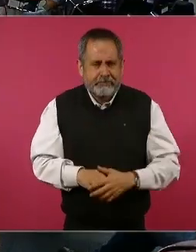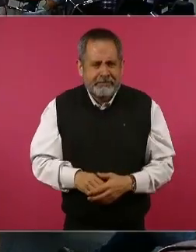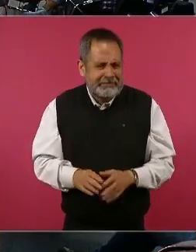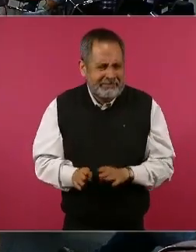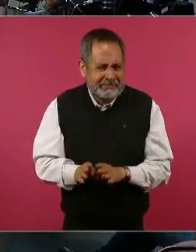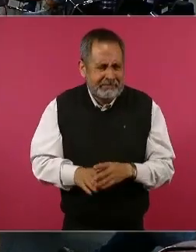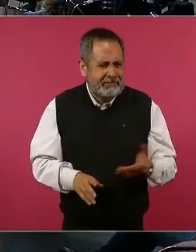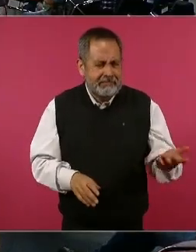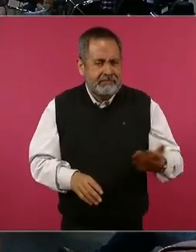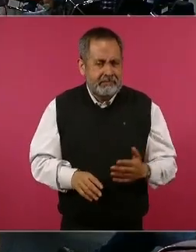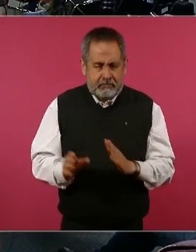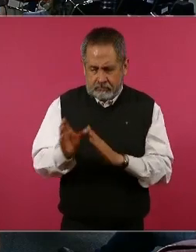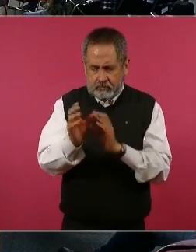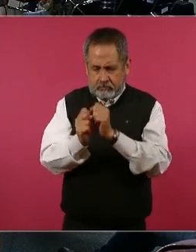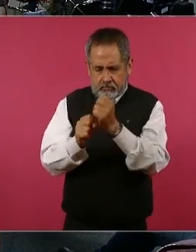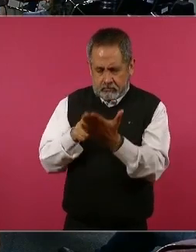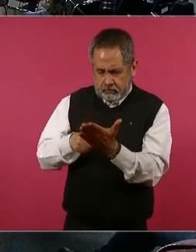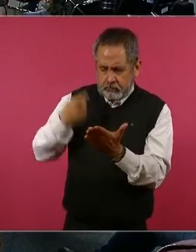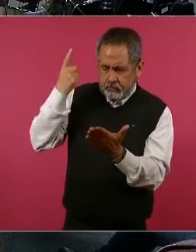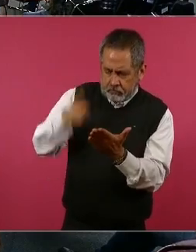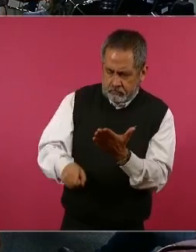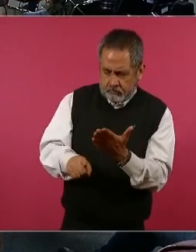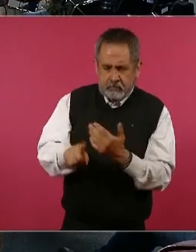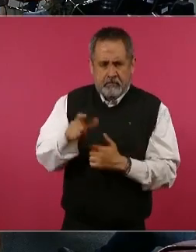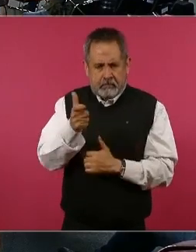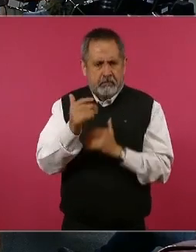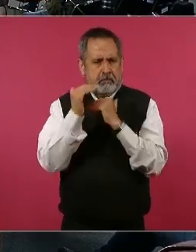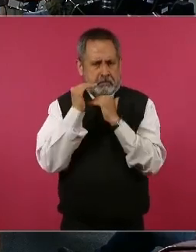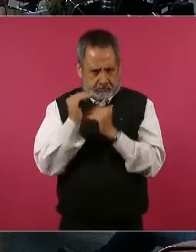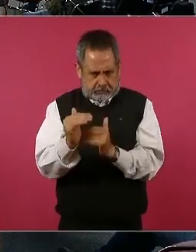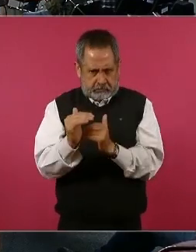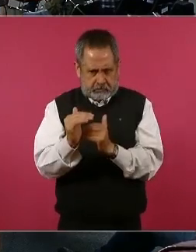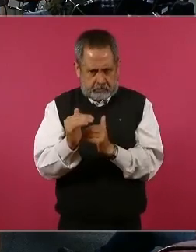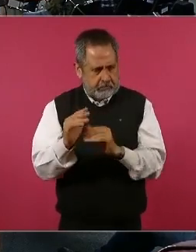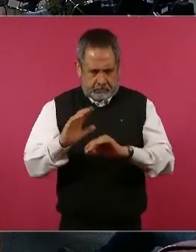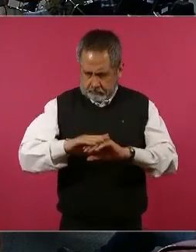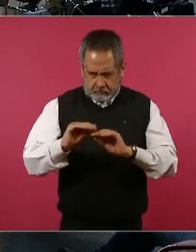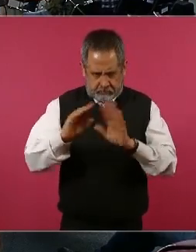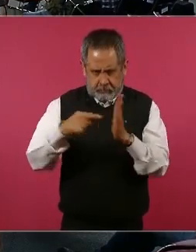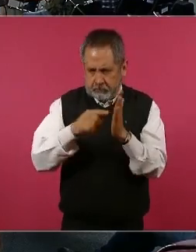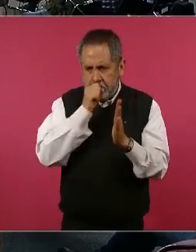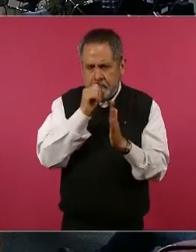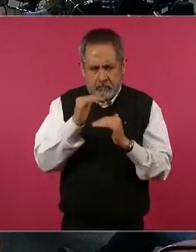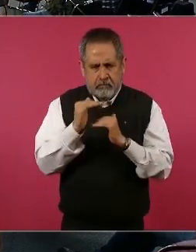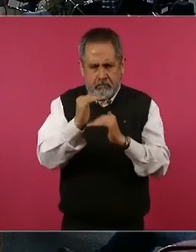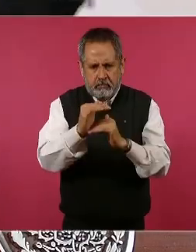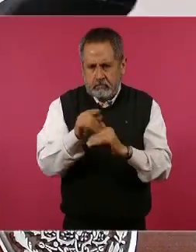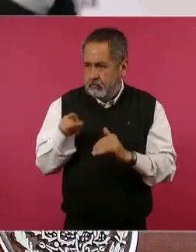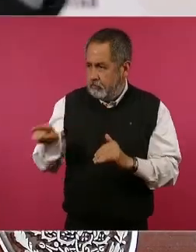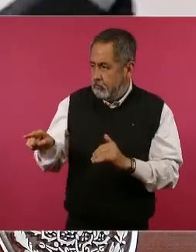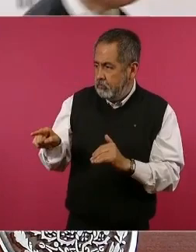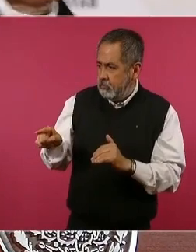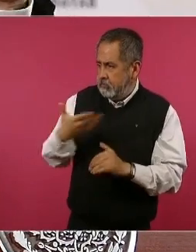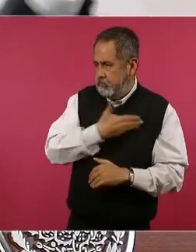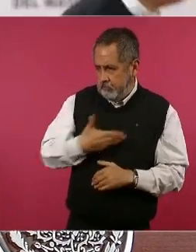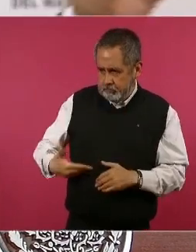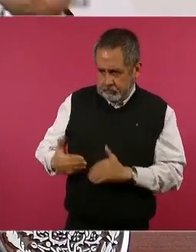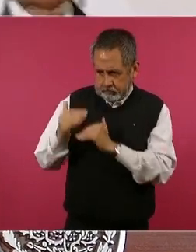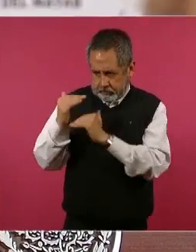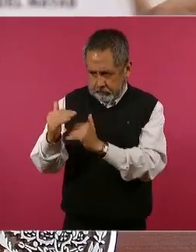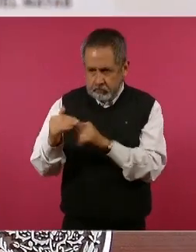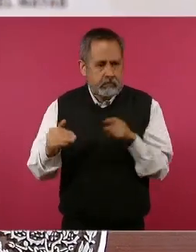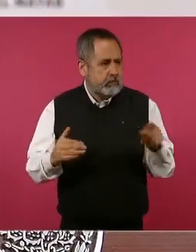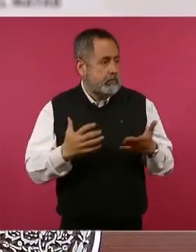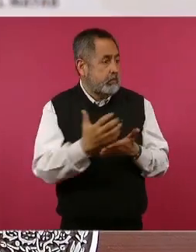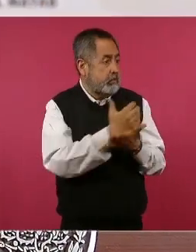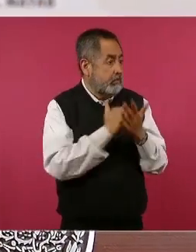¿Cómo va a ser que la Constitución establece claramente de que nadie puede ganar por encima de lo que gana